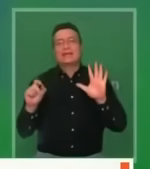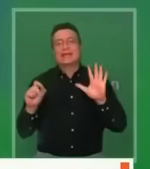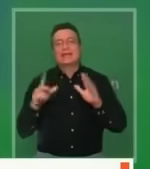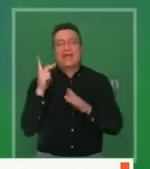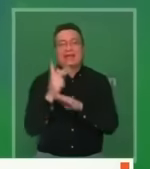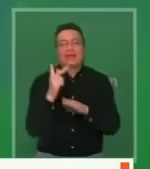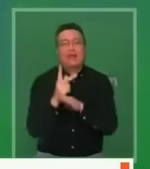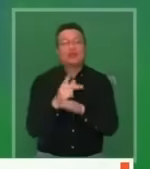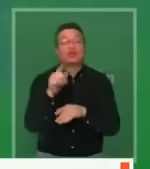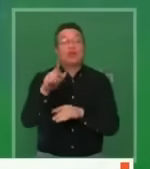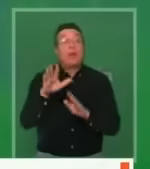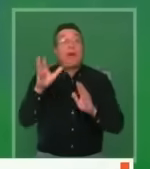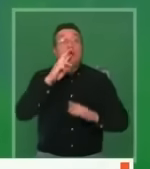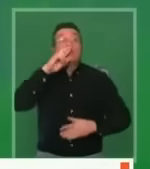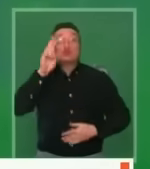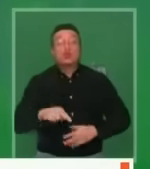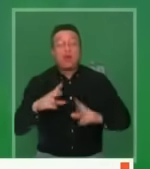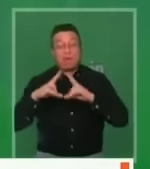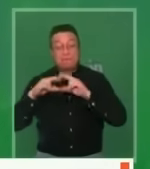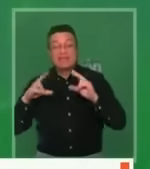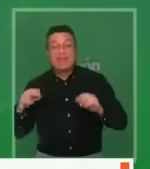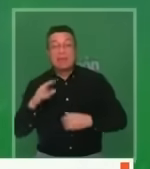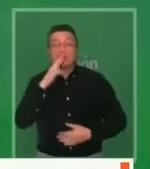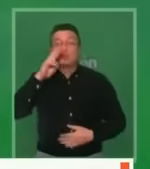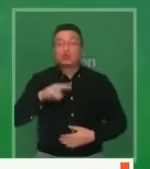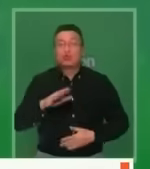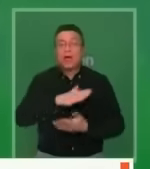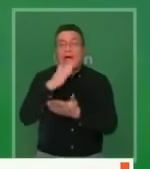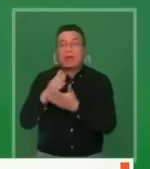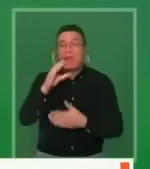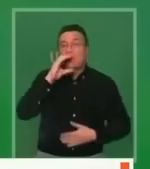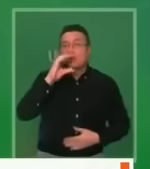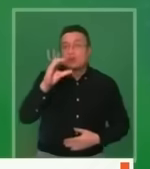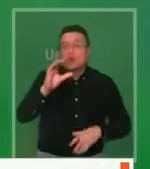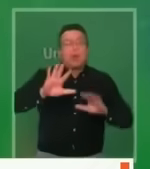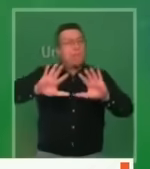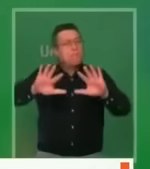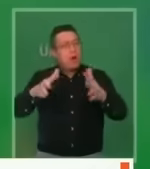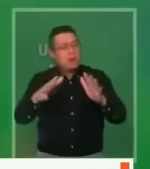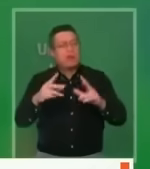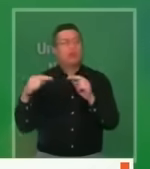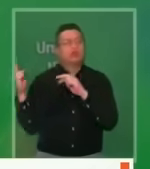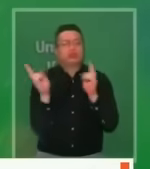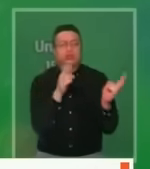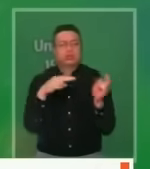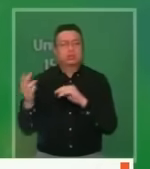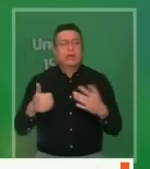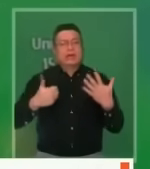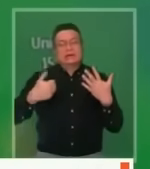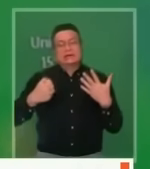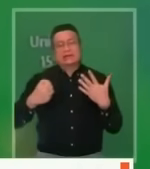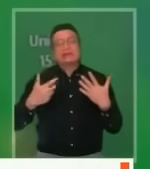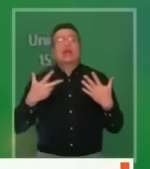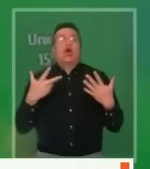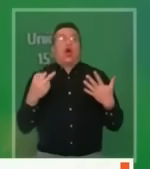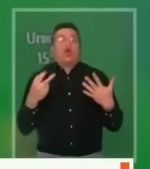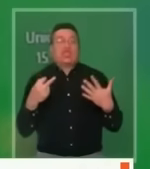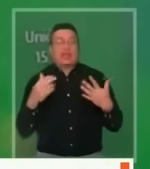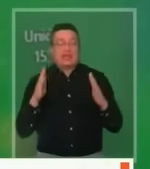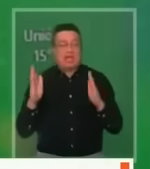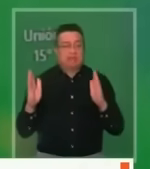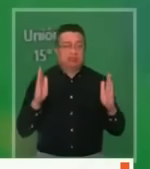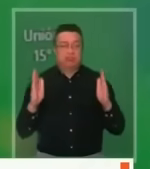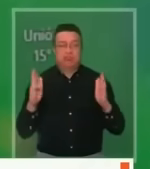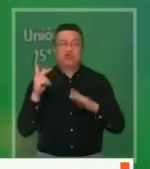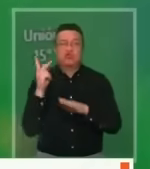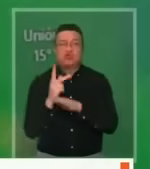Y más al sur, Pichilemu hacia el sur y hasta Concepción, podrían tener rachas entre 60 y 80 kilómetros por hora. Por lo tanto, reviste todas